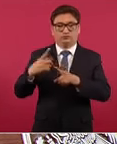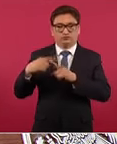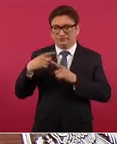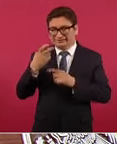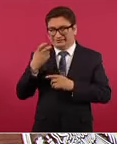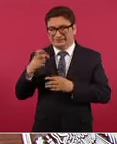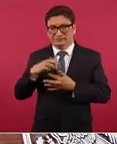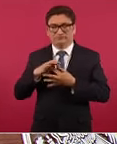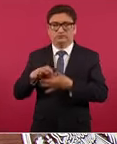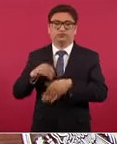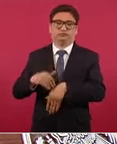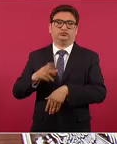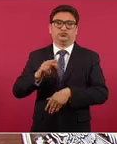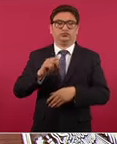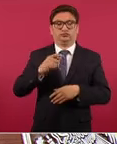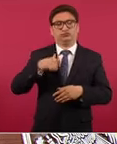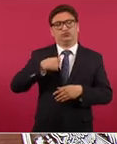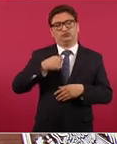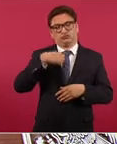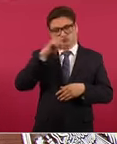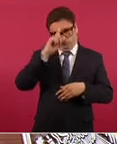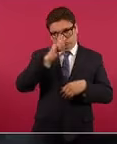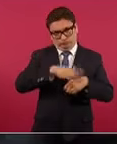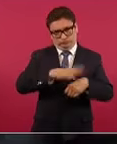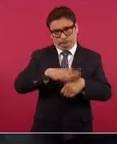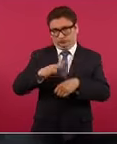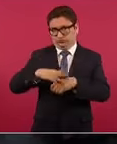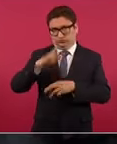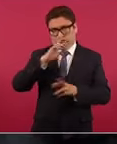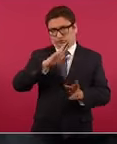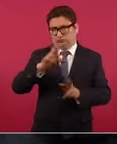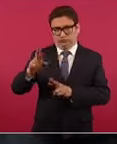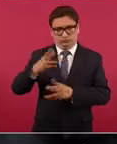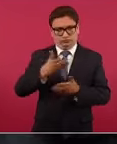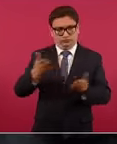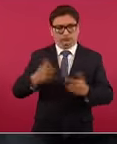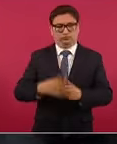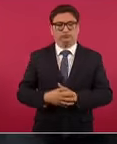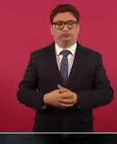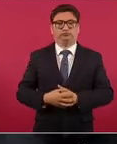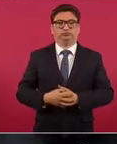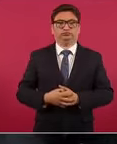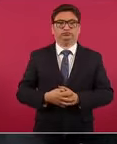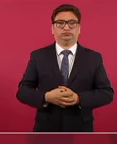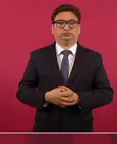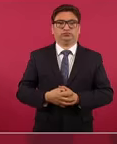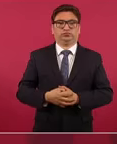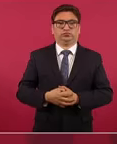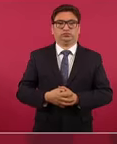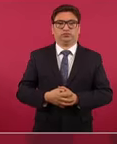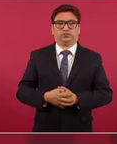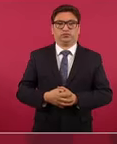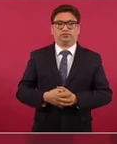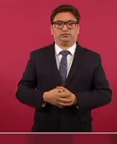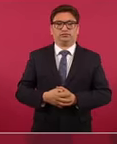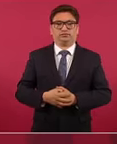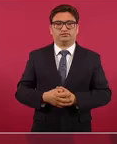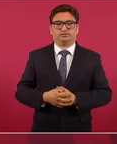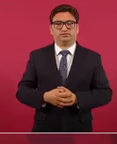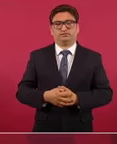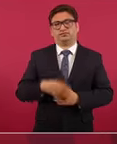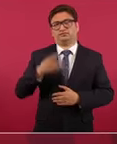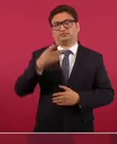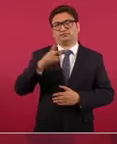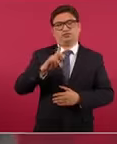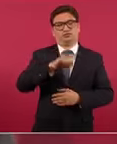es una recomendación respetos nada más usted pero con